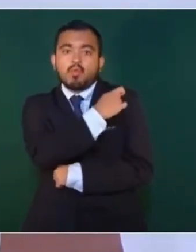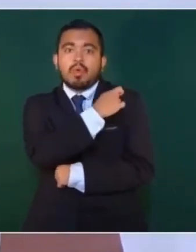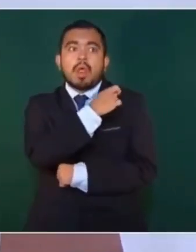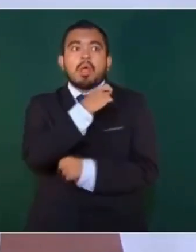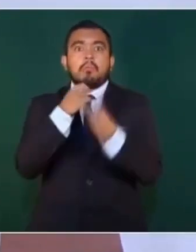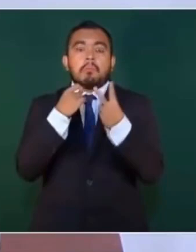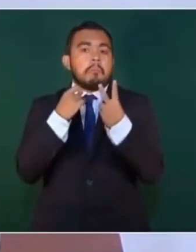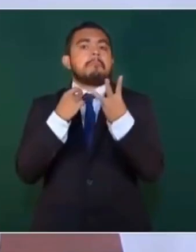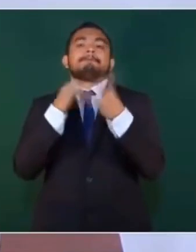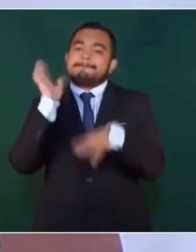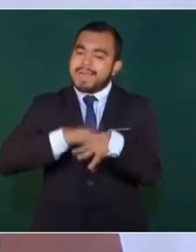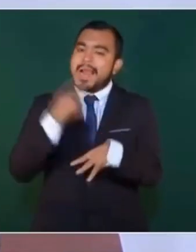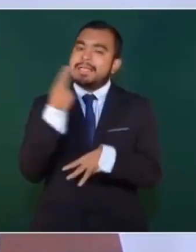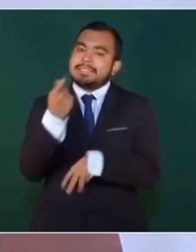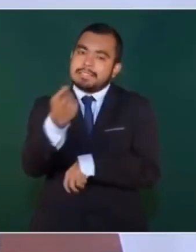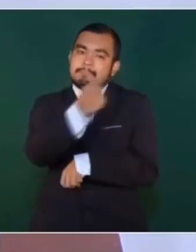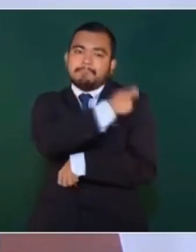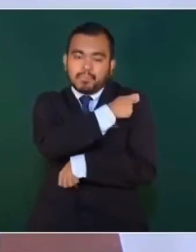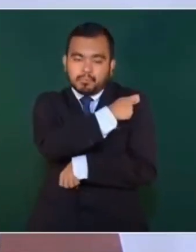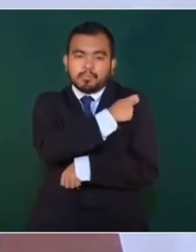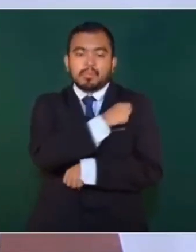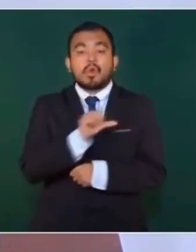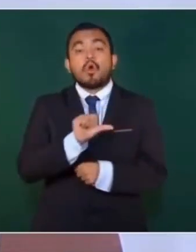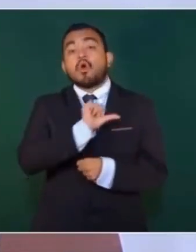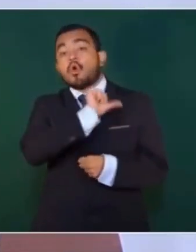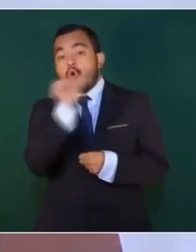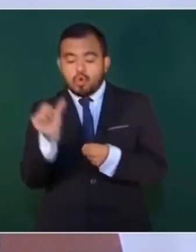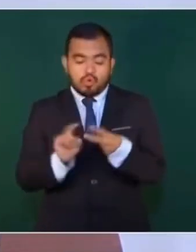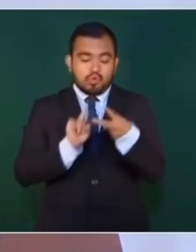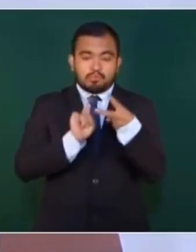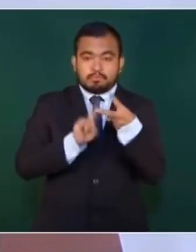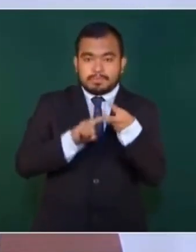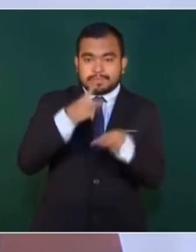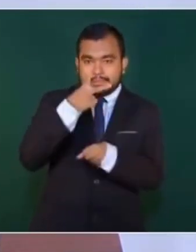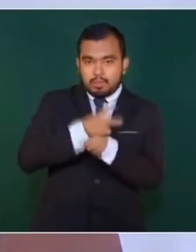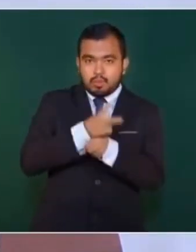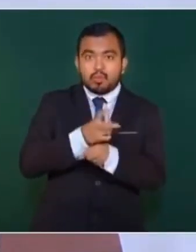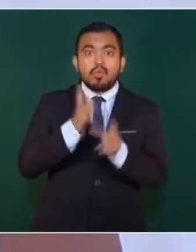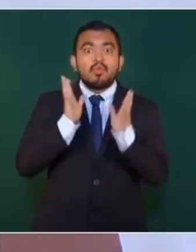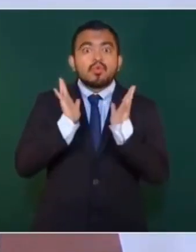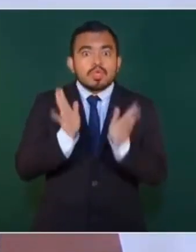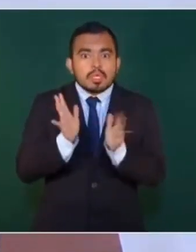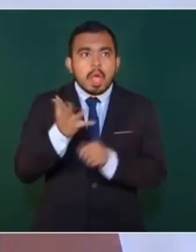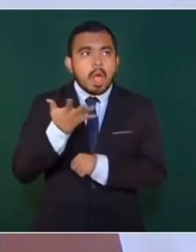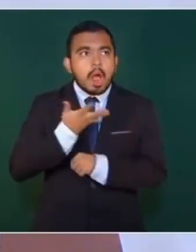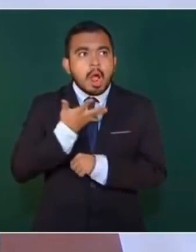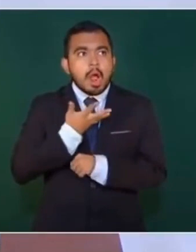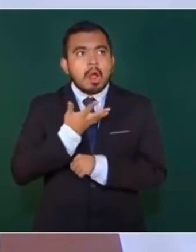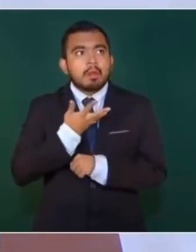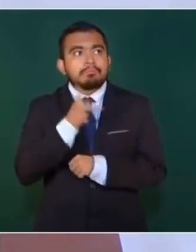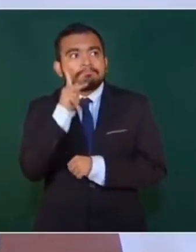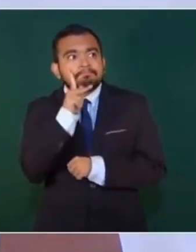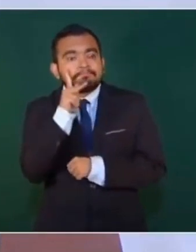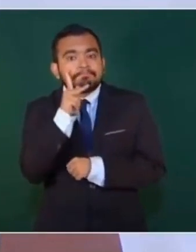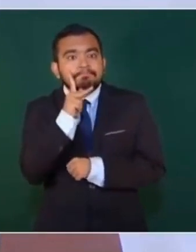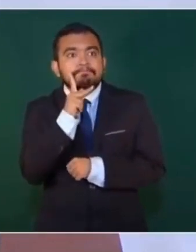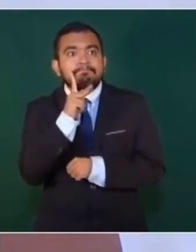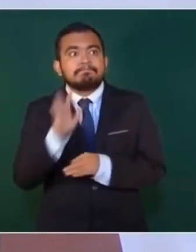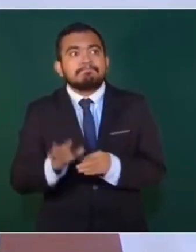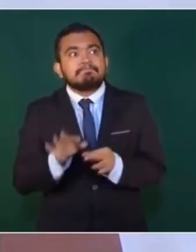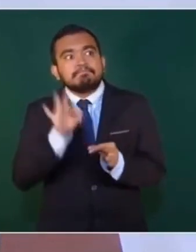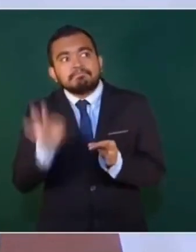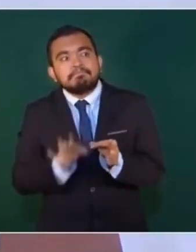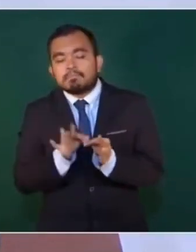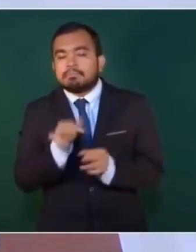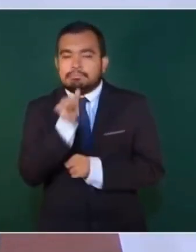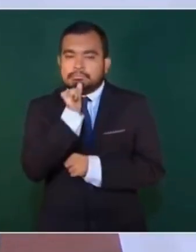segundo elemento importante a tomar en cuenta es que no existe evidencia concluyente para recomendar refuerzos en forma